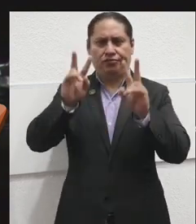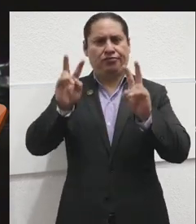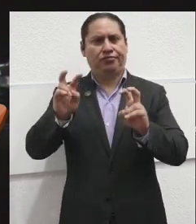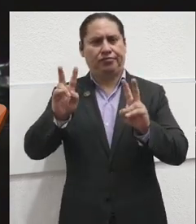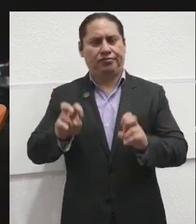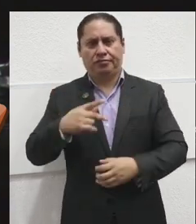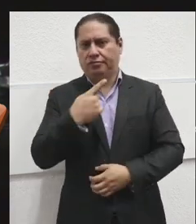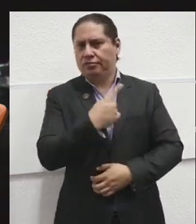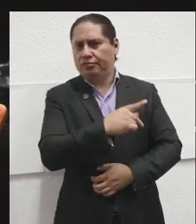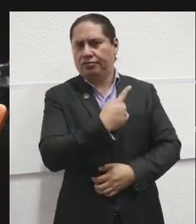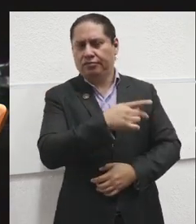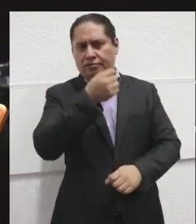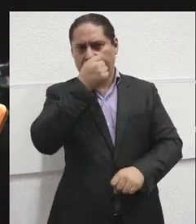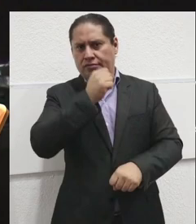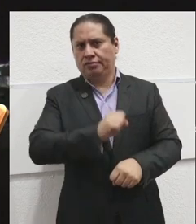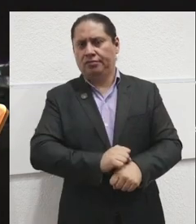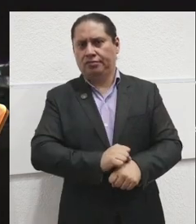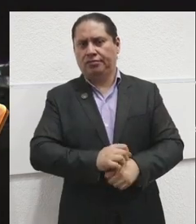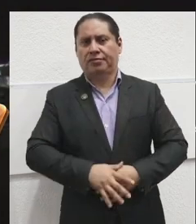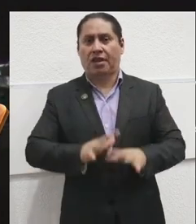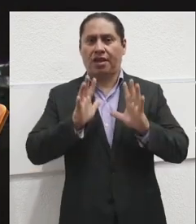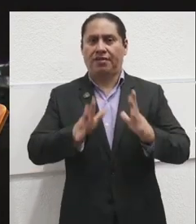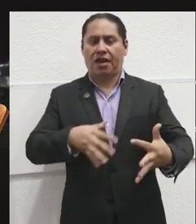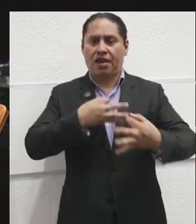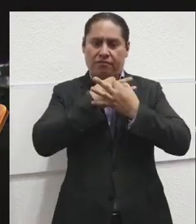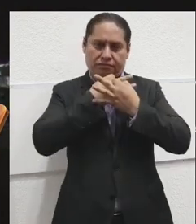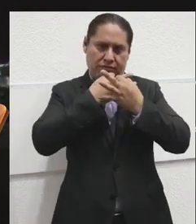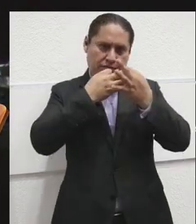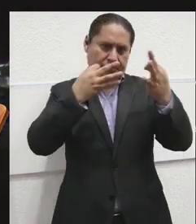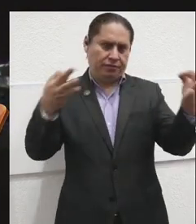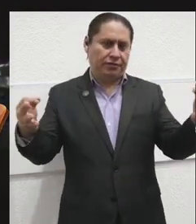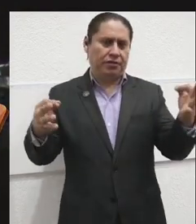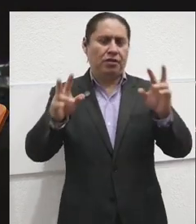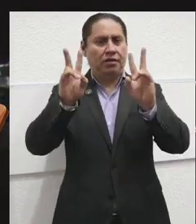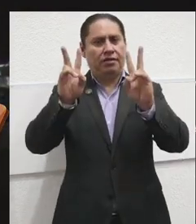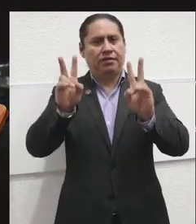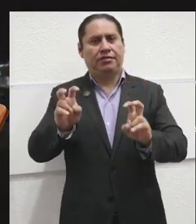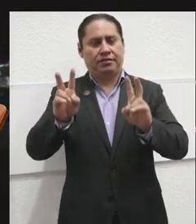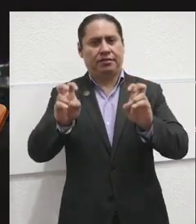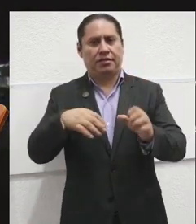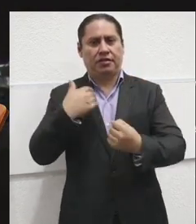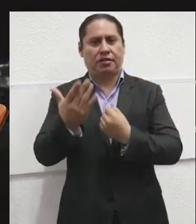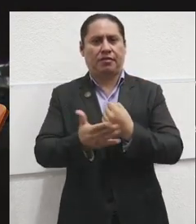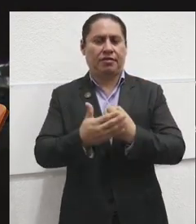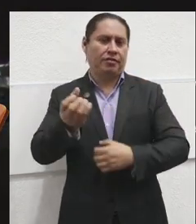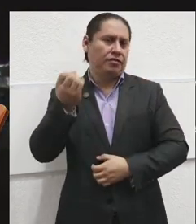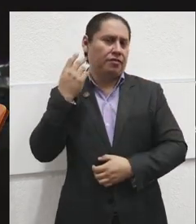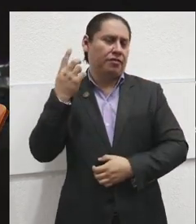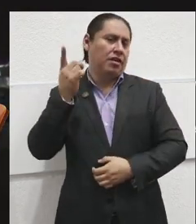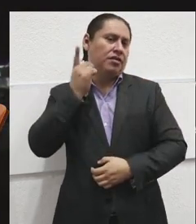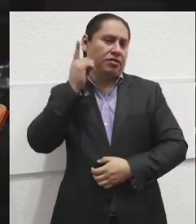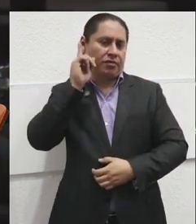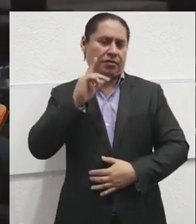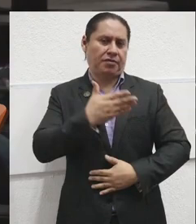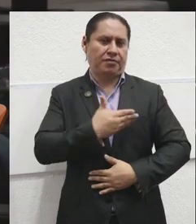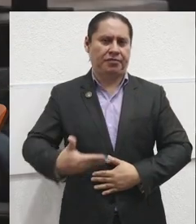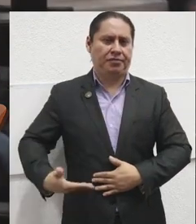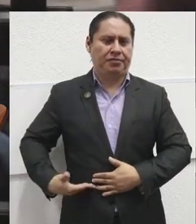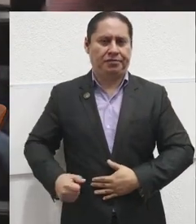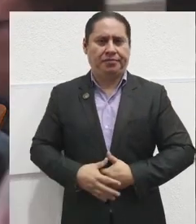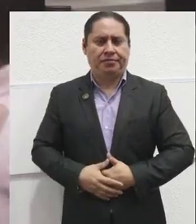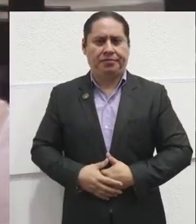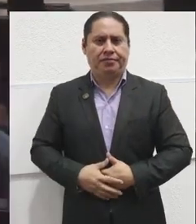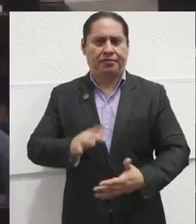dé cuenta la secretaría. Está debidamente anunciado los asuntos que se tratarán en la próxima sesión, diputada